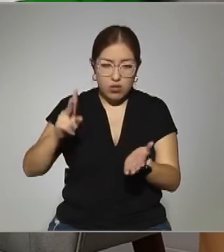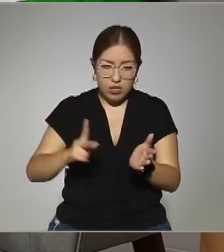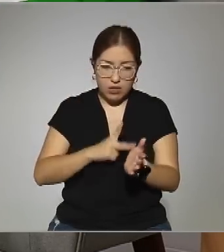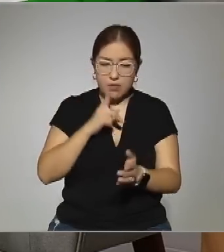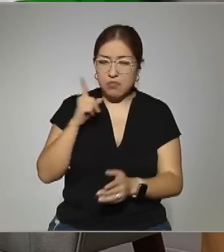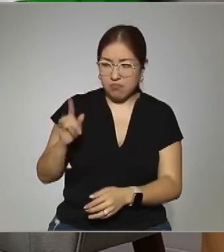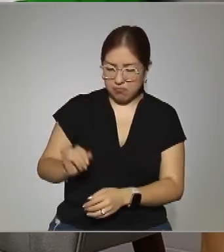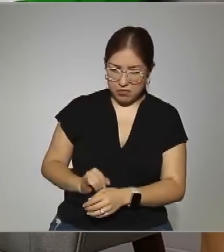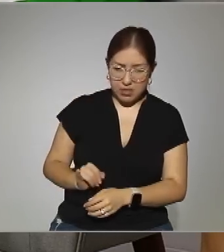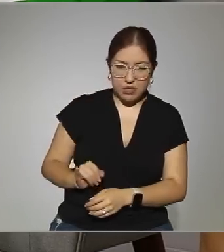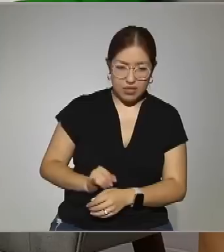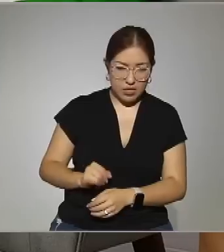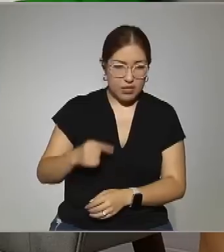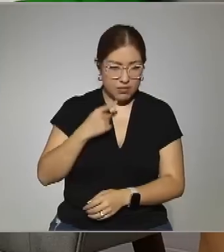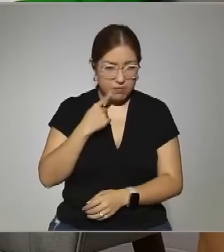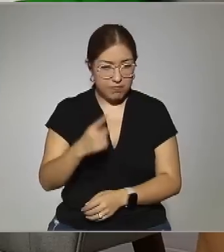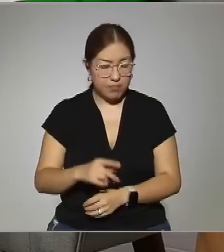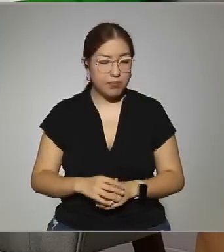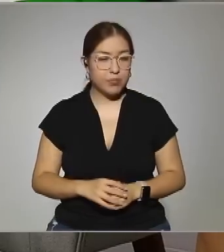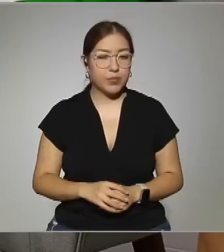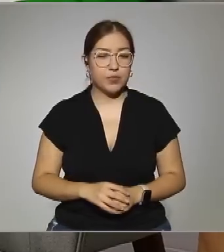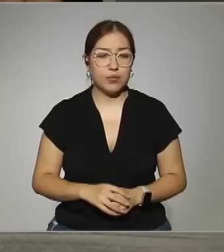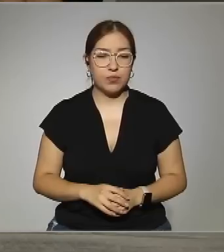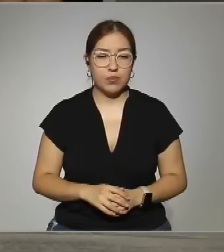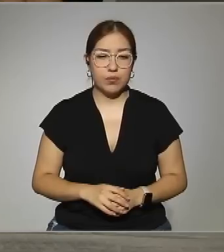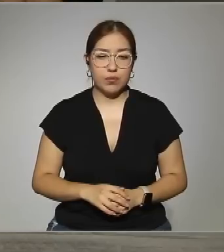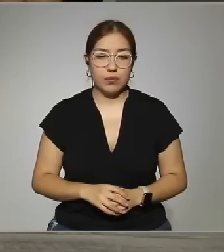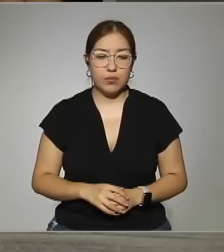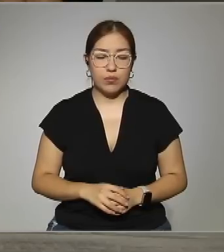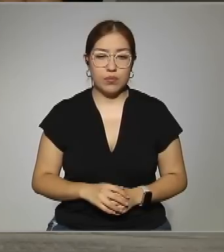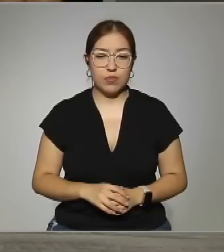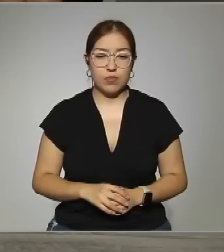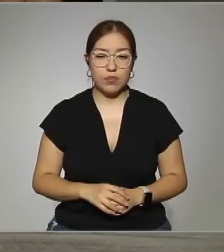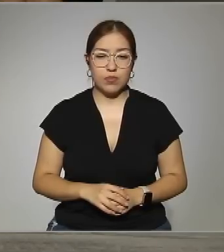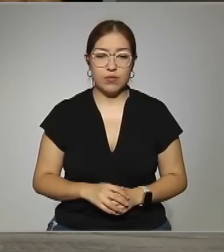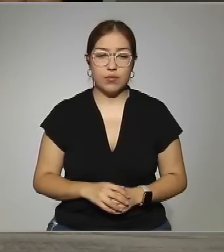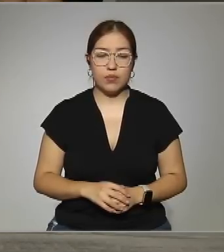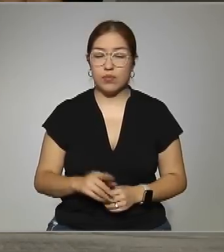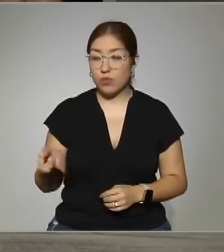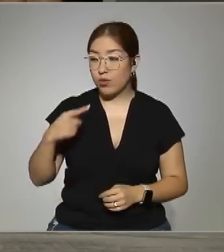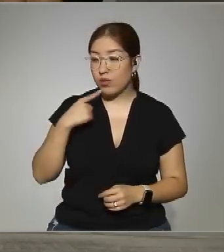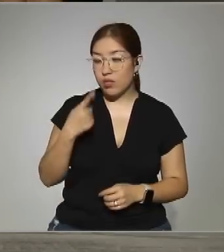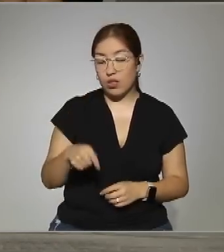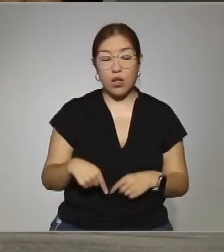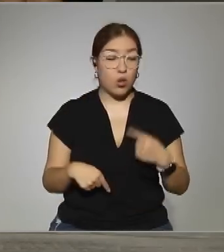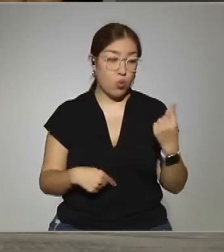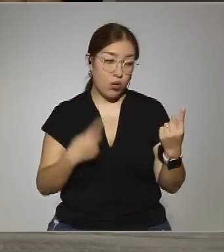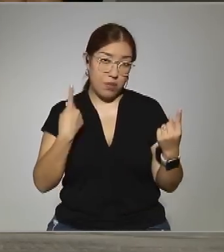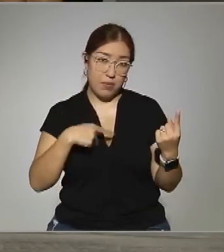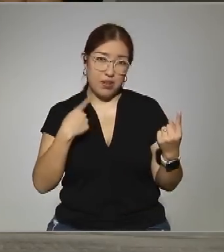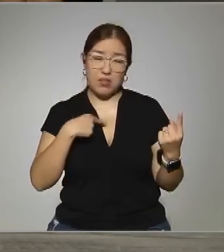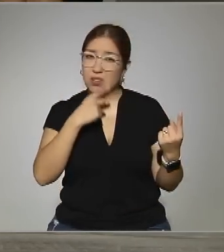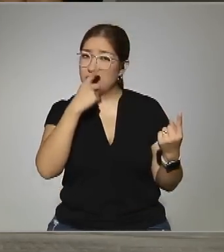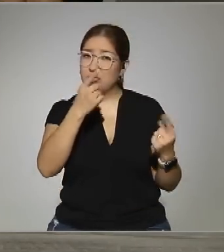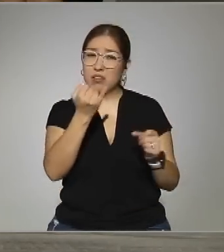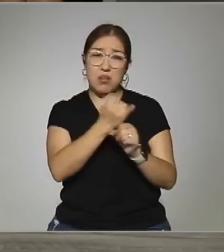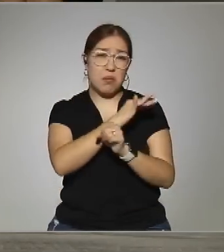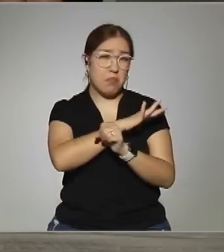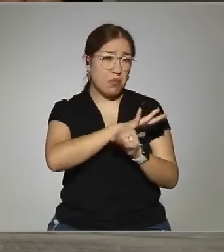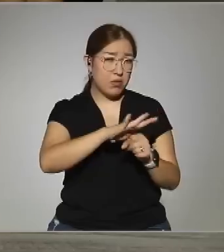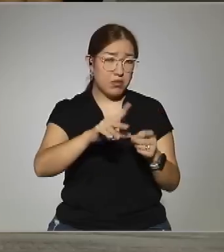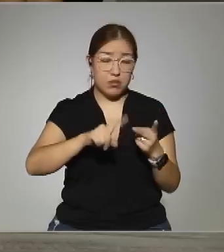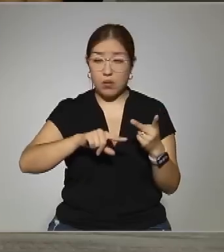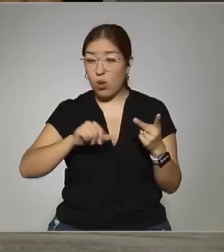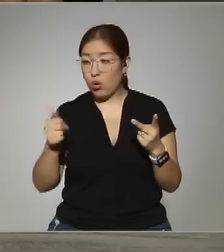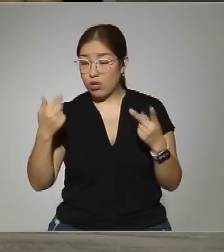es muy interesante, te voy a decir en qué sentido. O sea, no quiere decir que uno, o sea, porque dijiste, para uno casi va a ser imposible, para el otro tal vez con